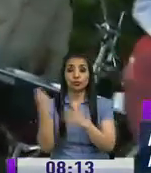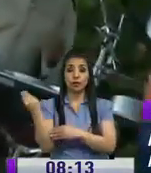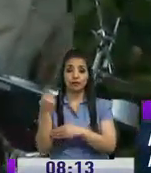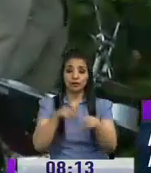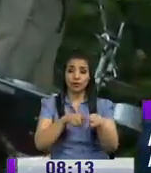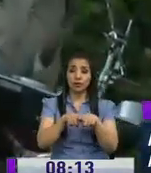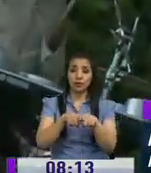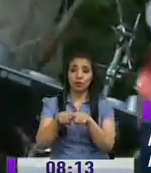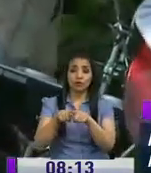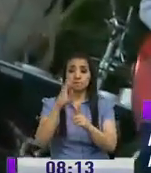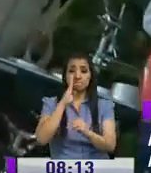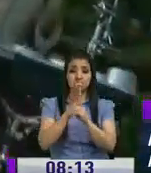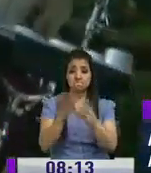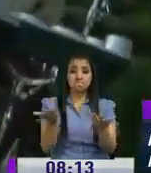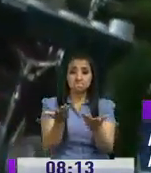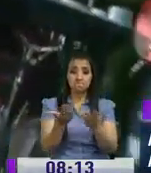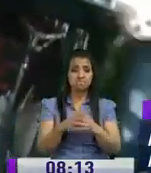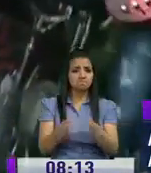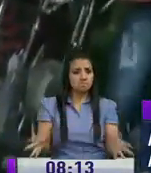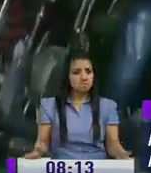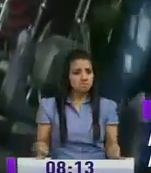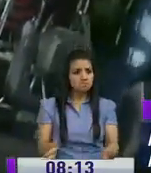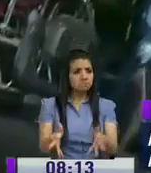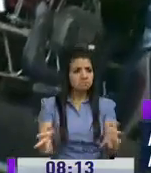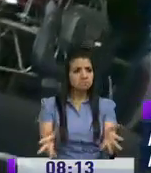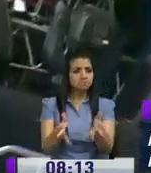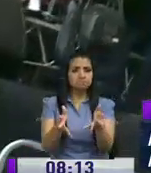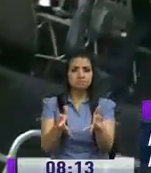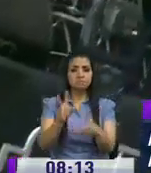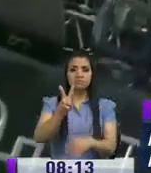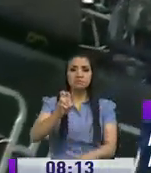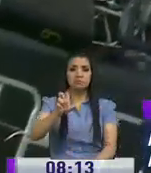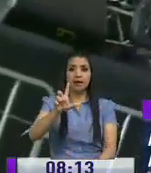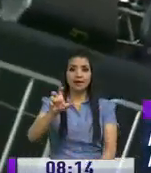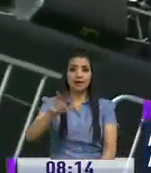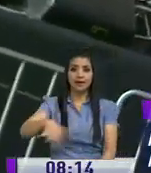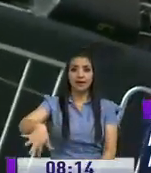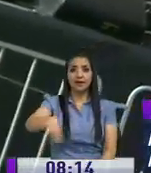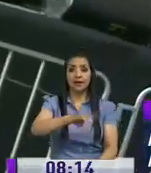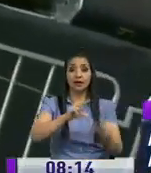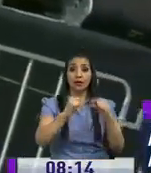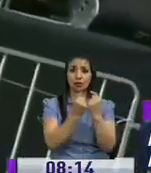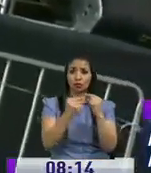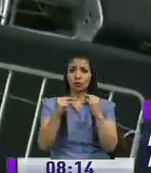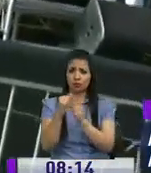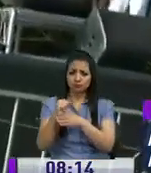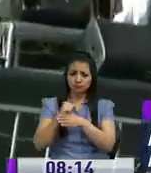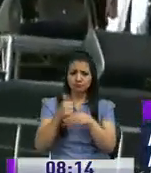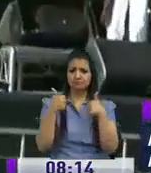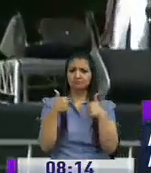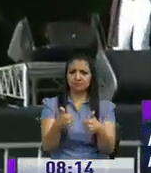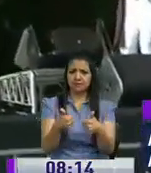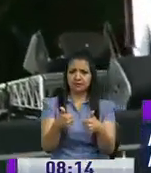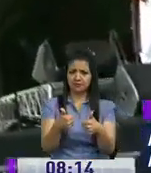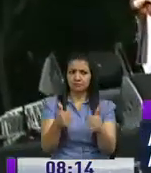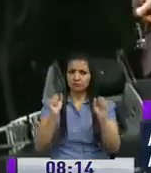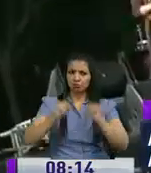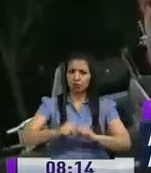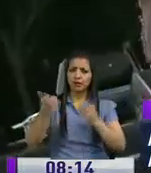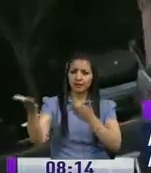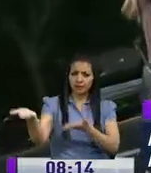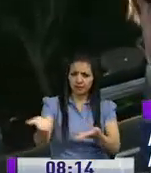lo que quiere es incentivar a las al Valle de los Chillos, a todas las agrupaciones que se preparen, que hay espacios para